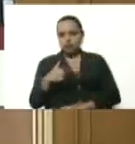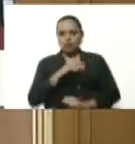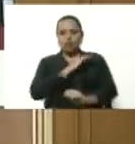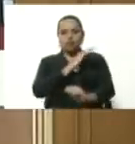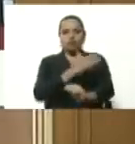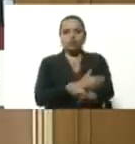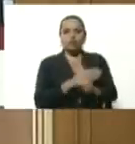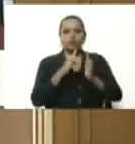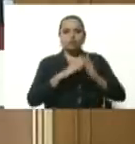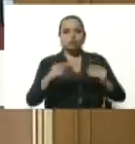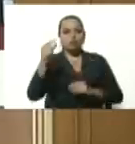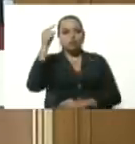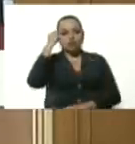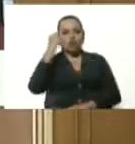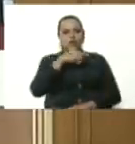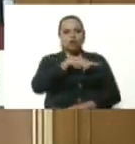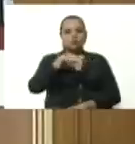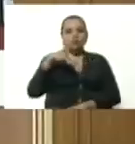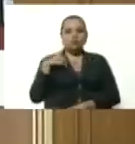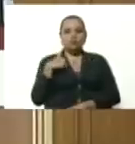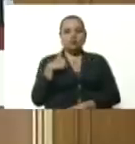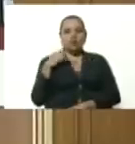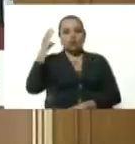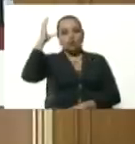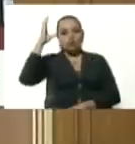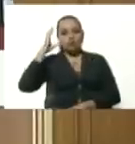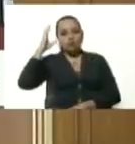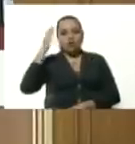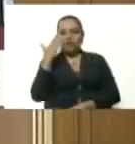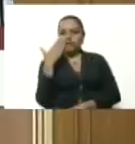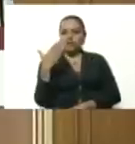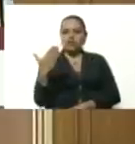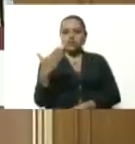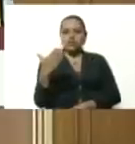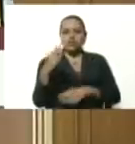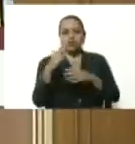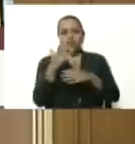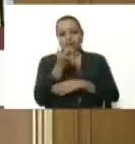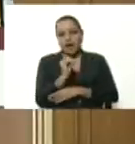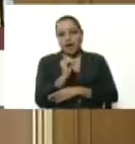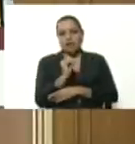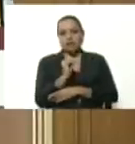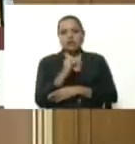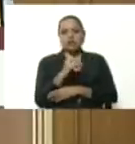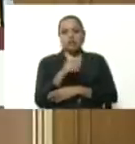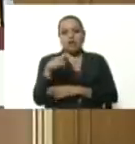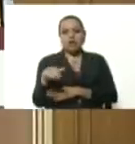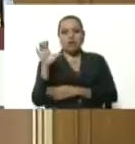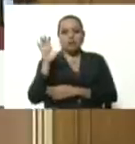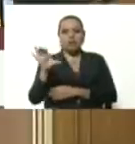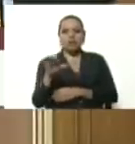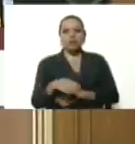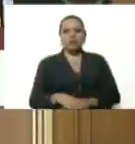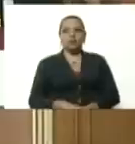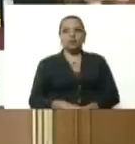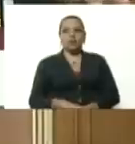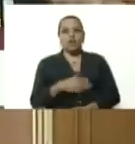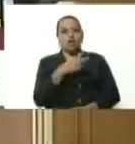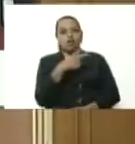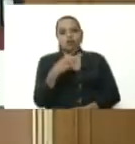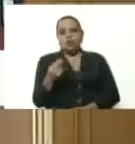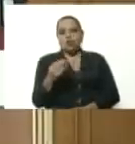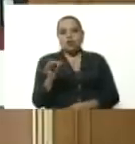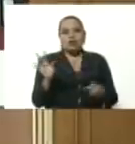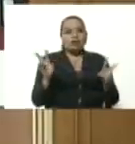fortalezcamos todos los días nuestra conciencia frente a lo que nos está ocurriendo como país. No es nada raro que